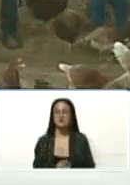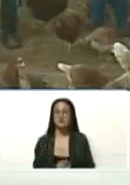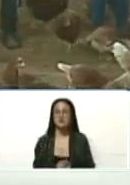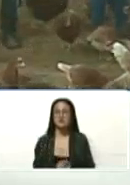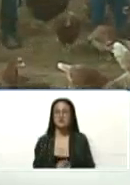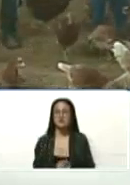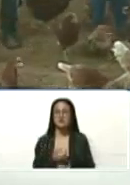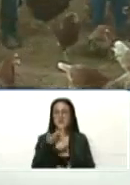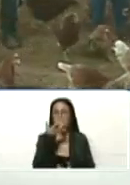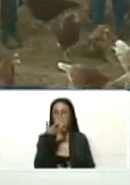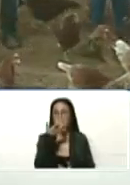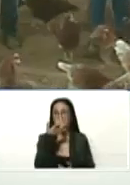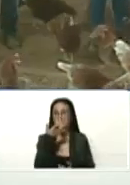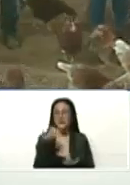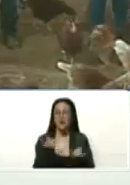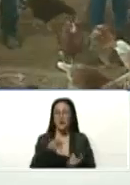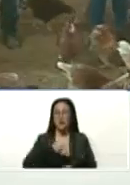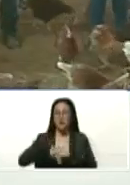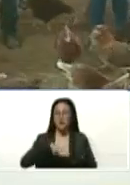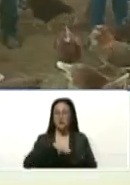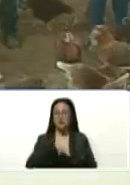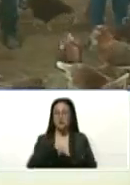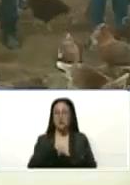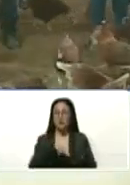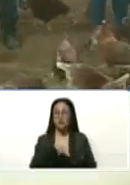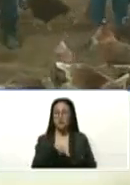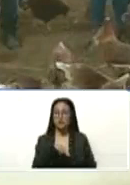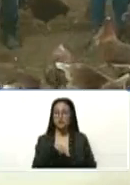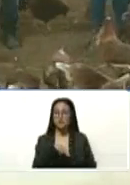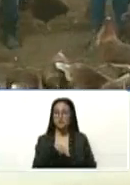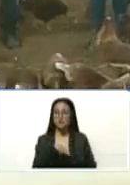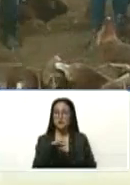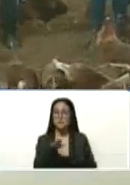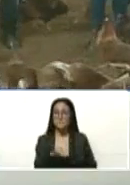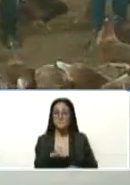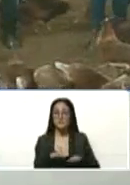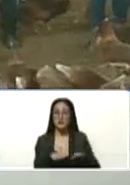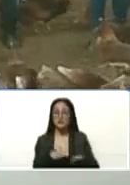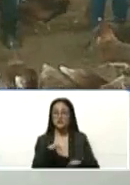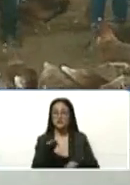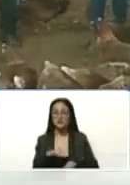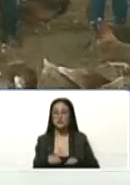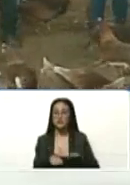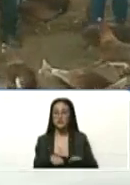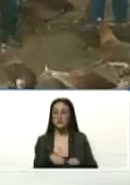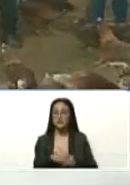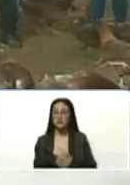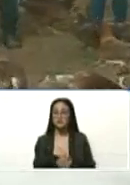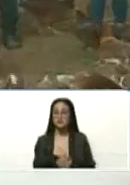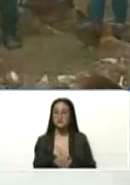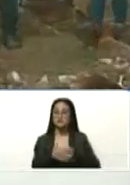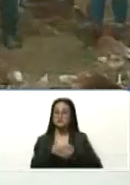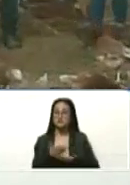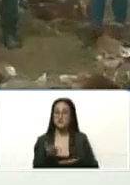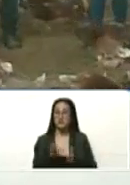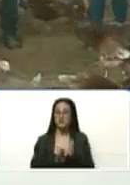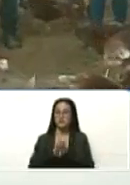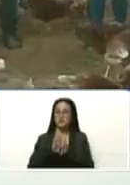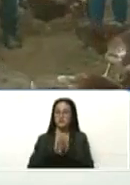Ahora nosotros estamos dando pasos firmes para una apertura